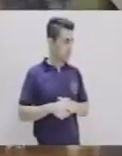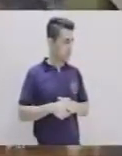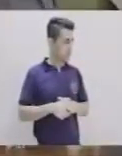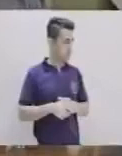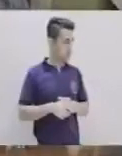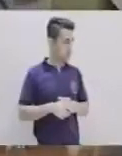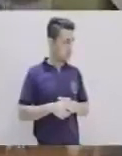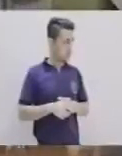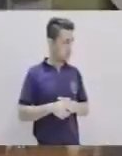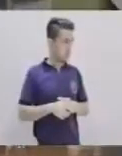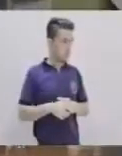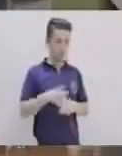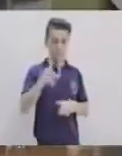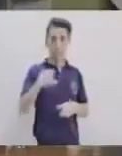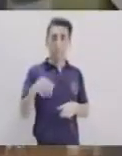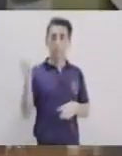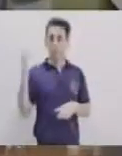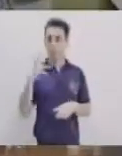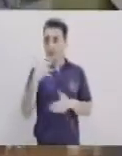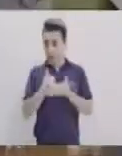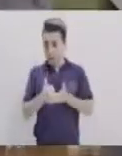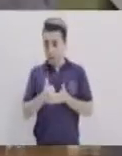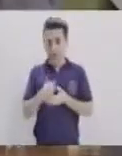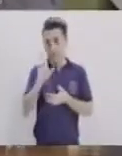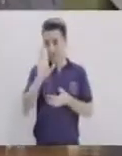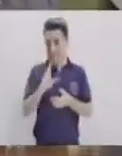un extremo de esto.